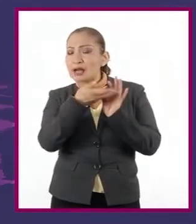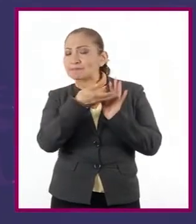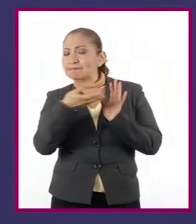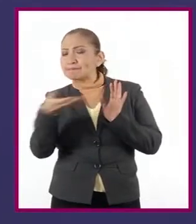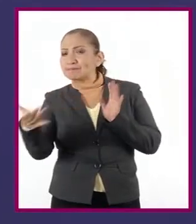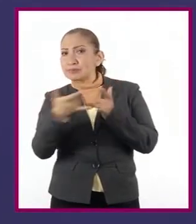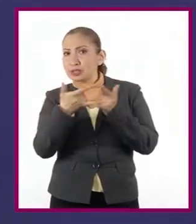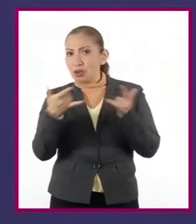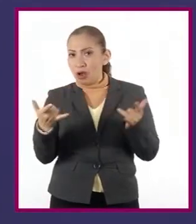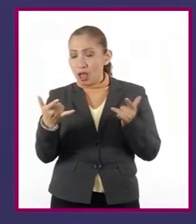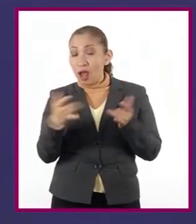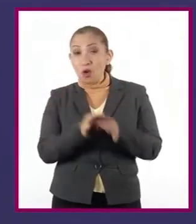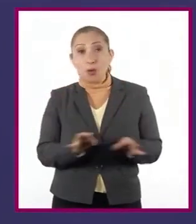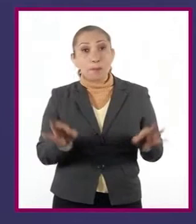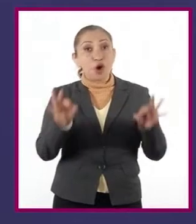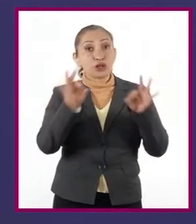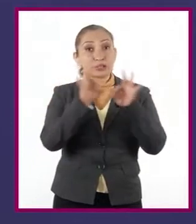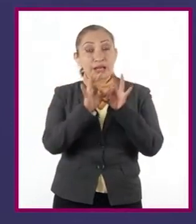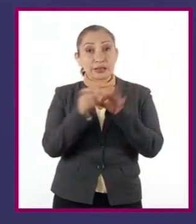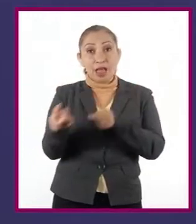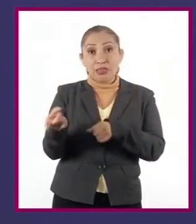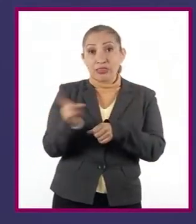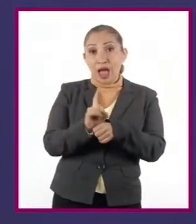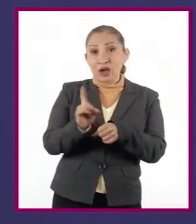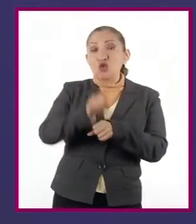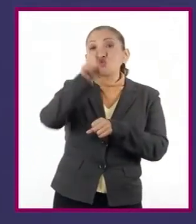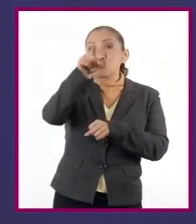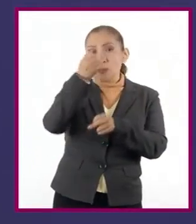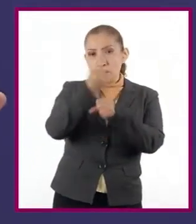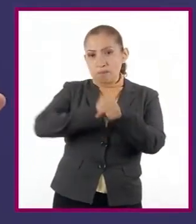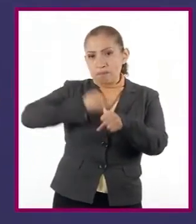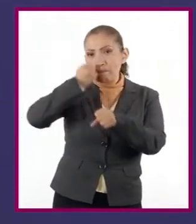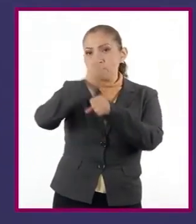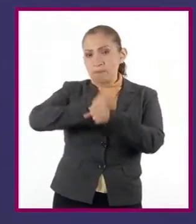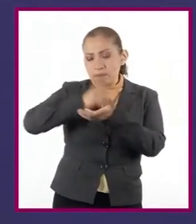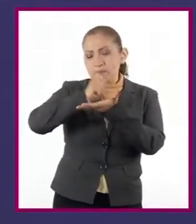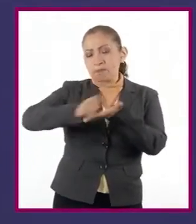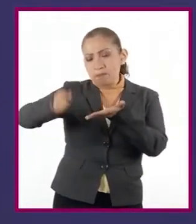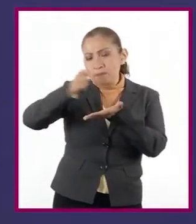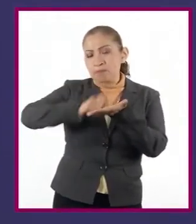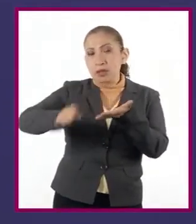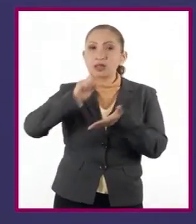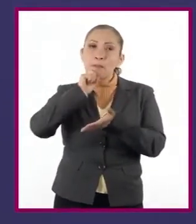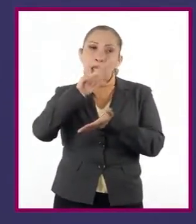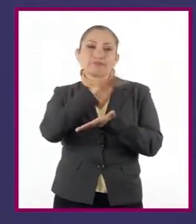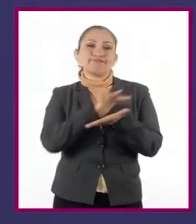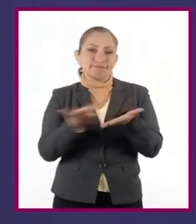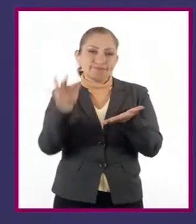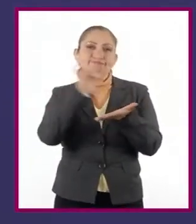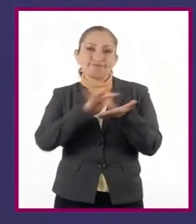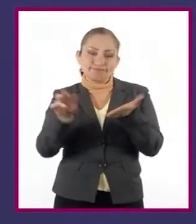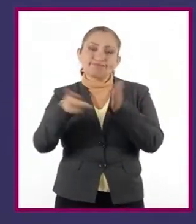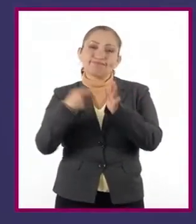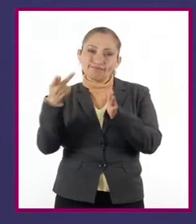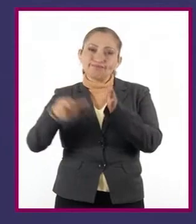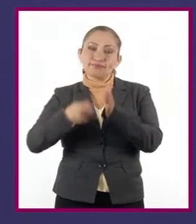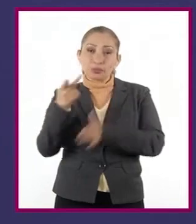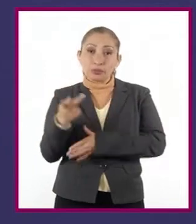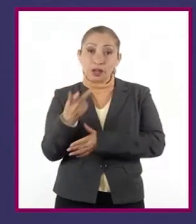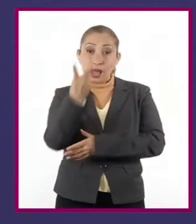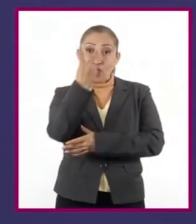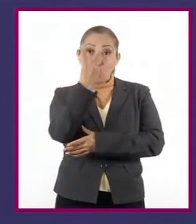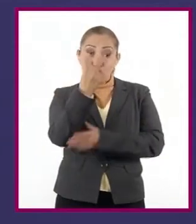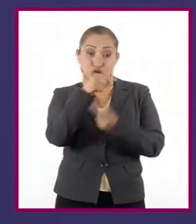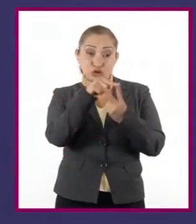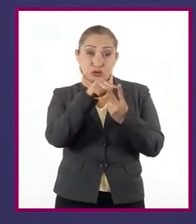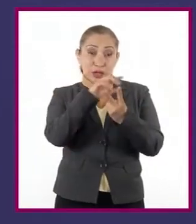lo importante es que día a día practiquen lo aprendido, además de leer mucho, ya que ambas